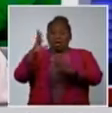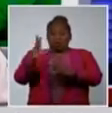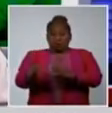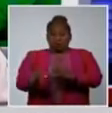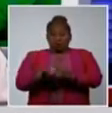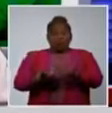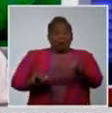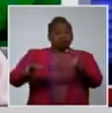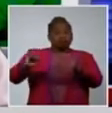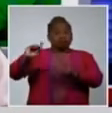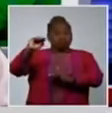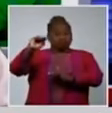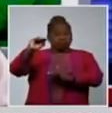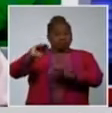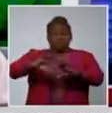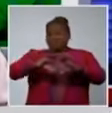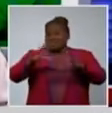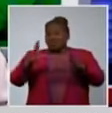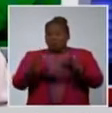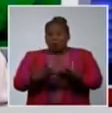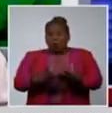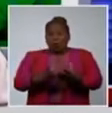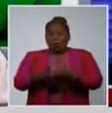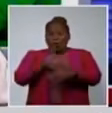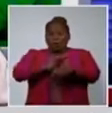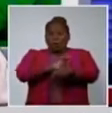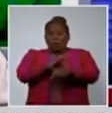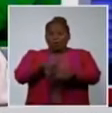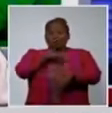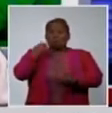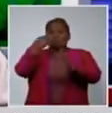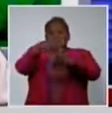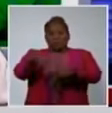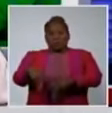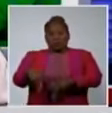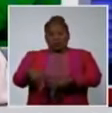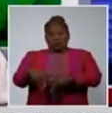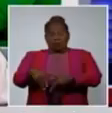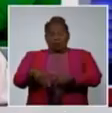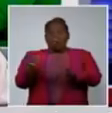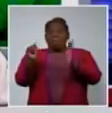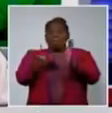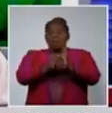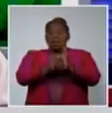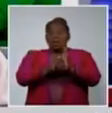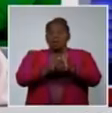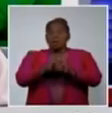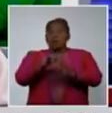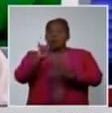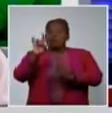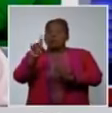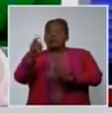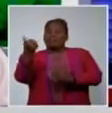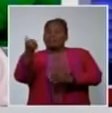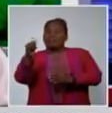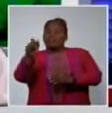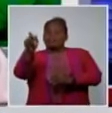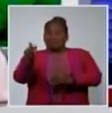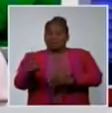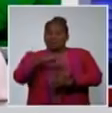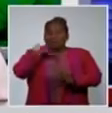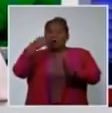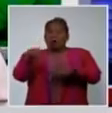pandemia de fallecidos están hablando de en mil novecientos mil 910 casos fallecidos en día